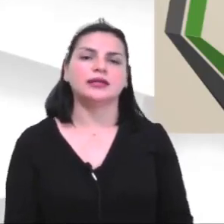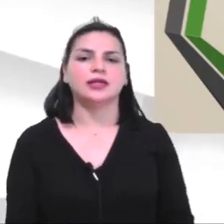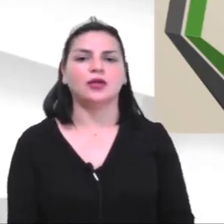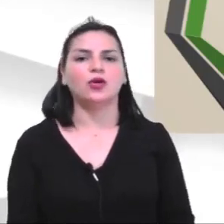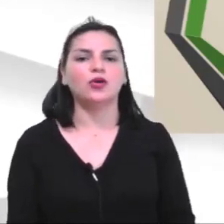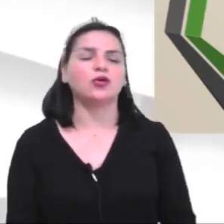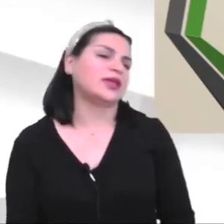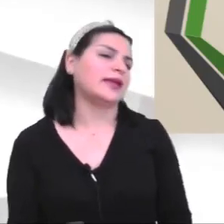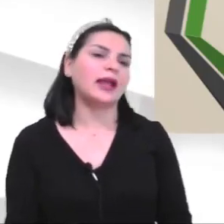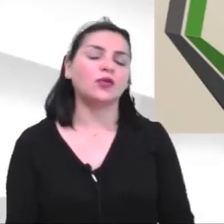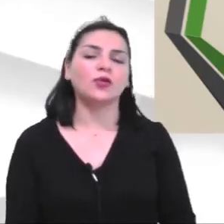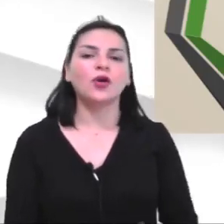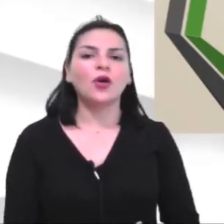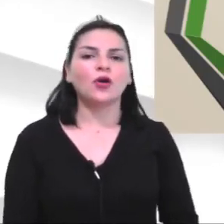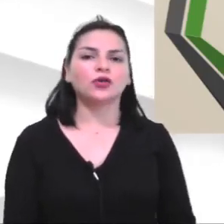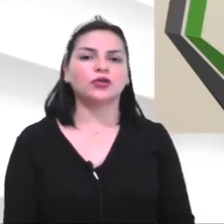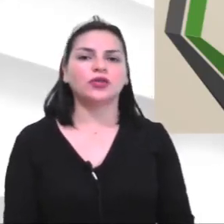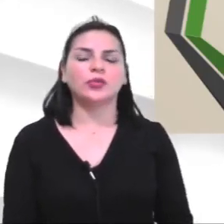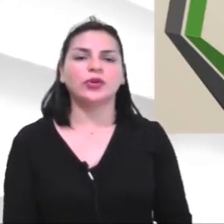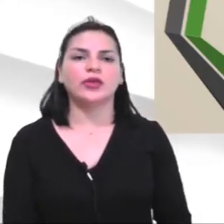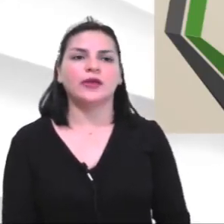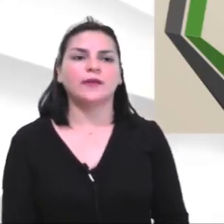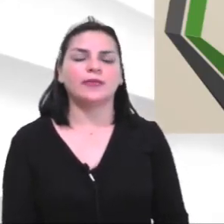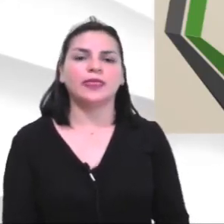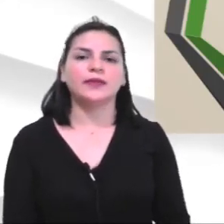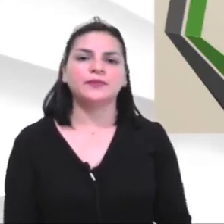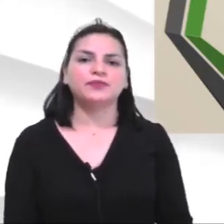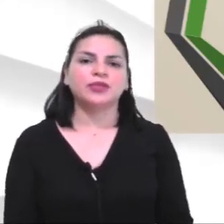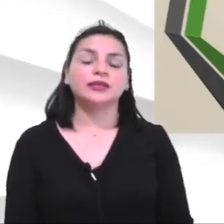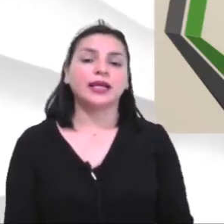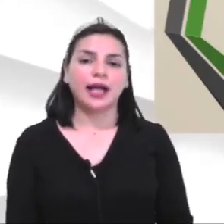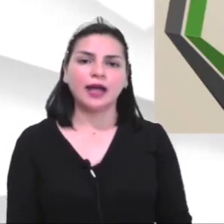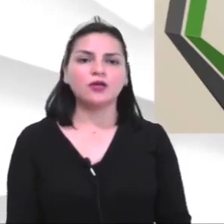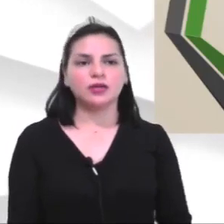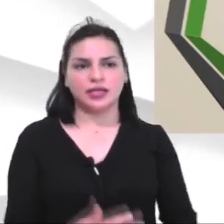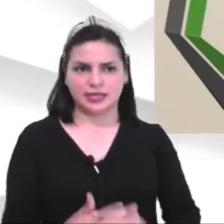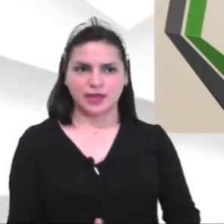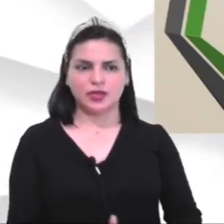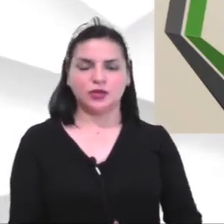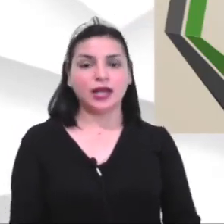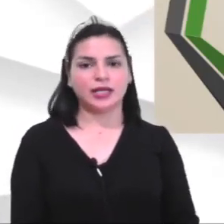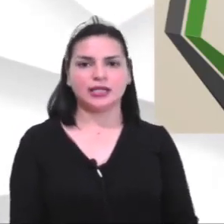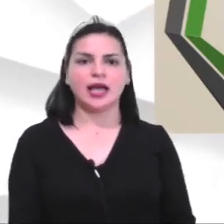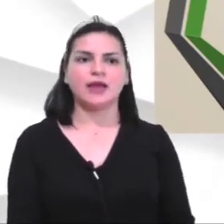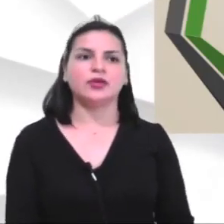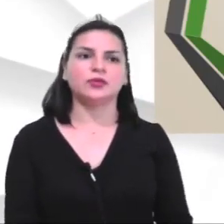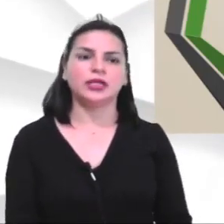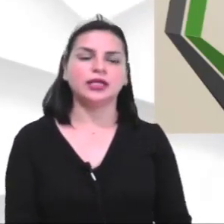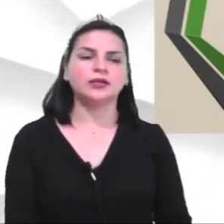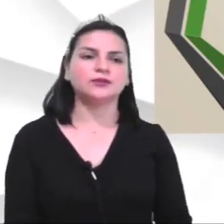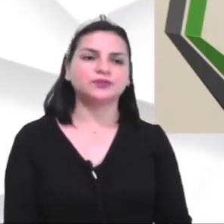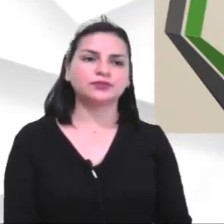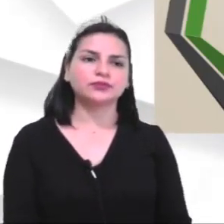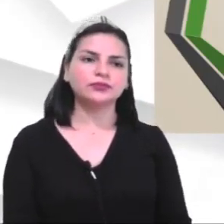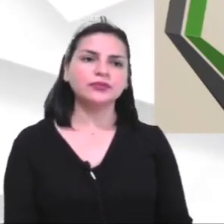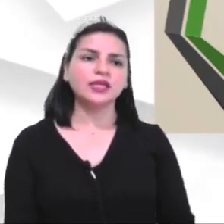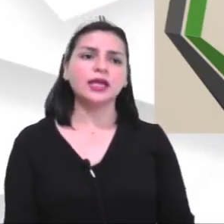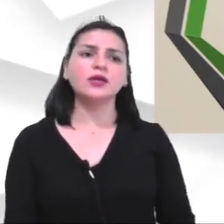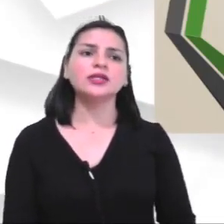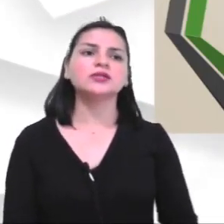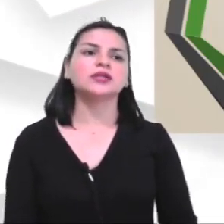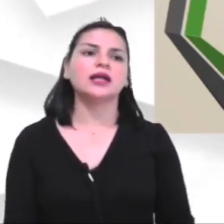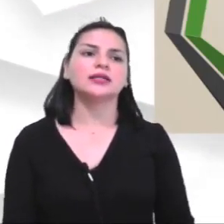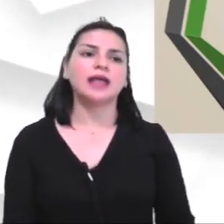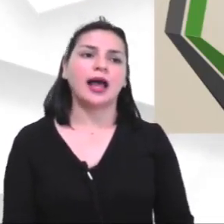un aseador o tener algún otro tipo de cargo que sea menor al que ya había obtenido. Y